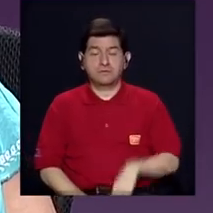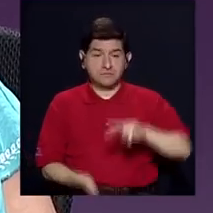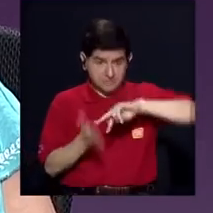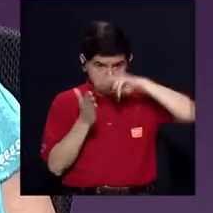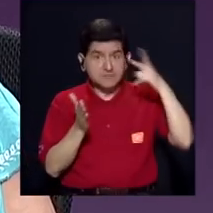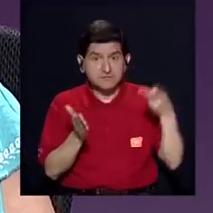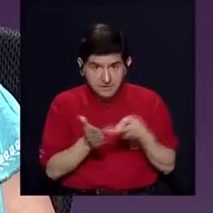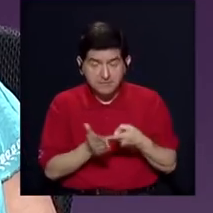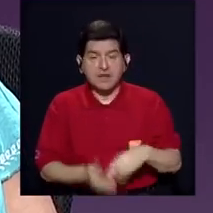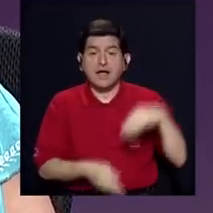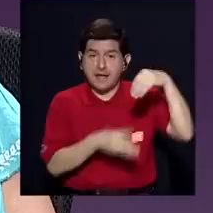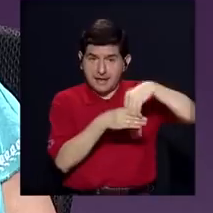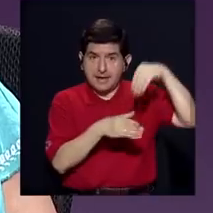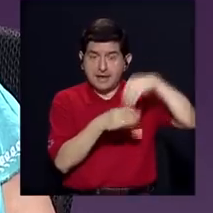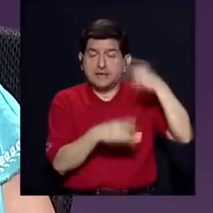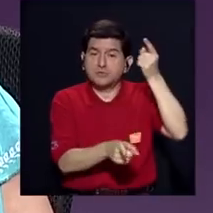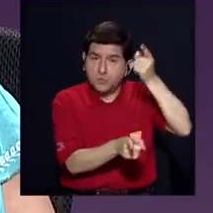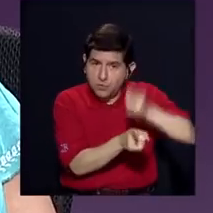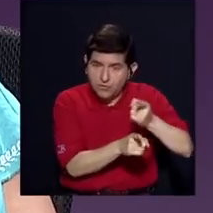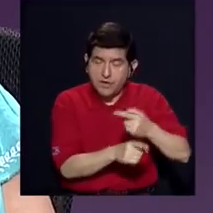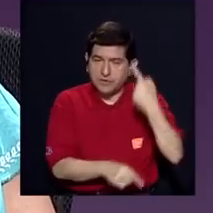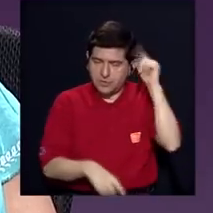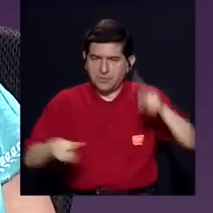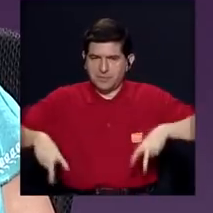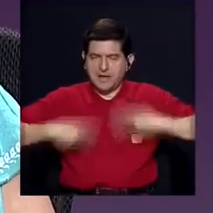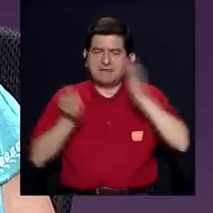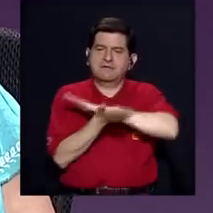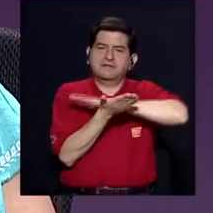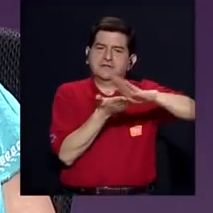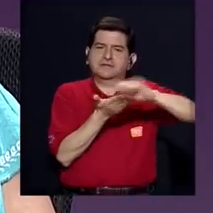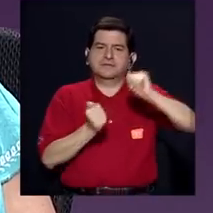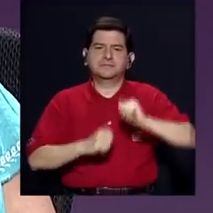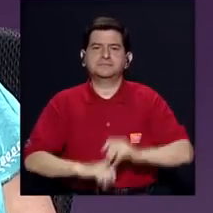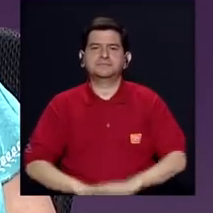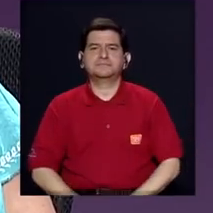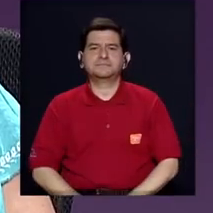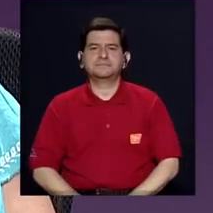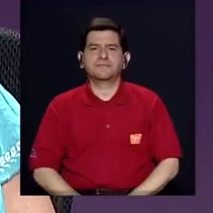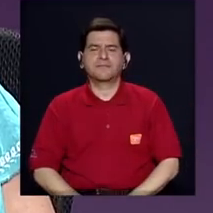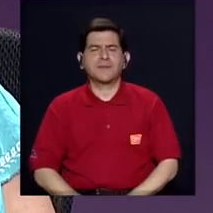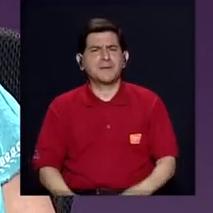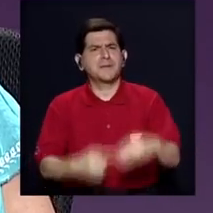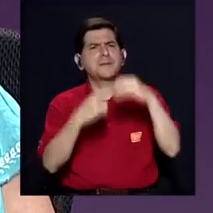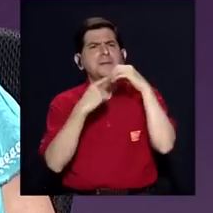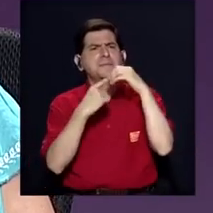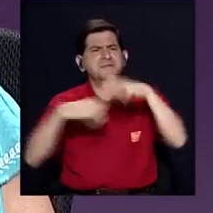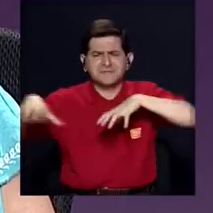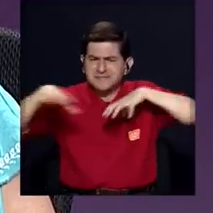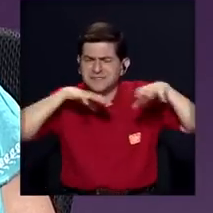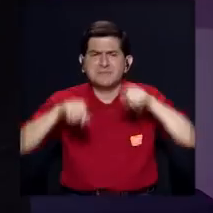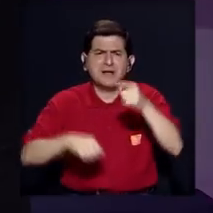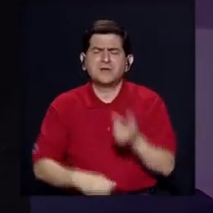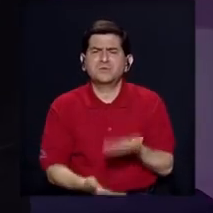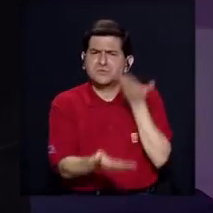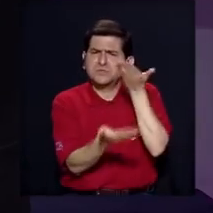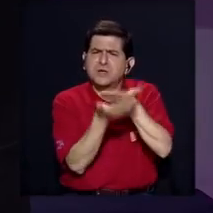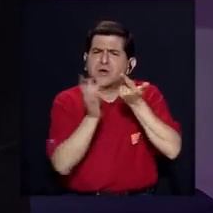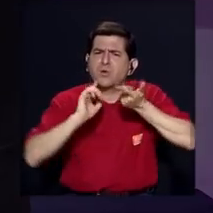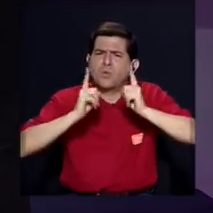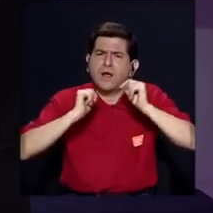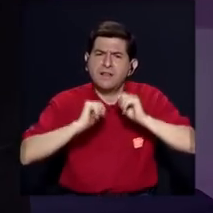un ingreso adecuado para vivir la vida con dignidad y cuáles son las principales líneas de acción que usted nos plantea